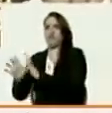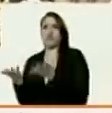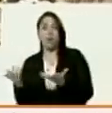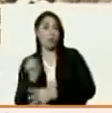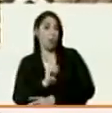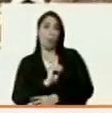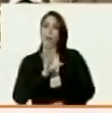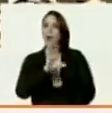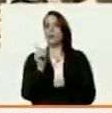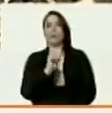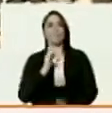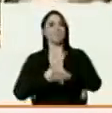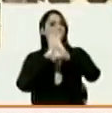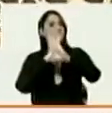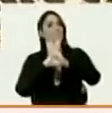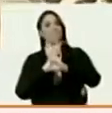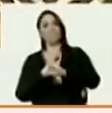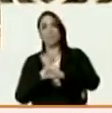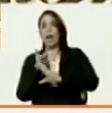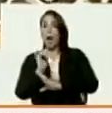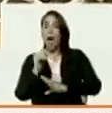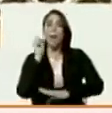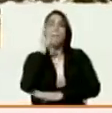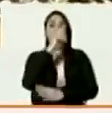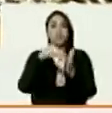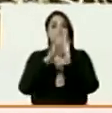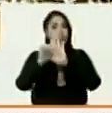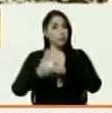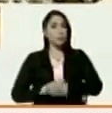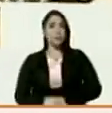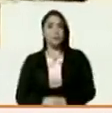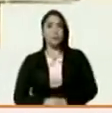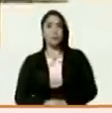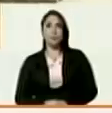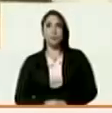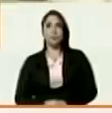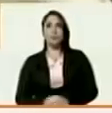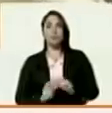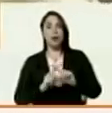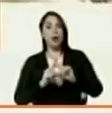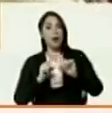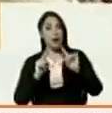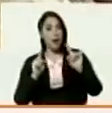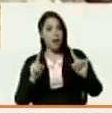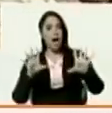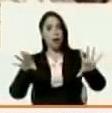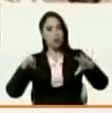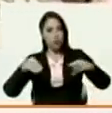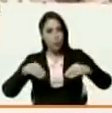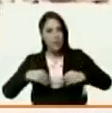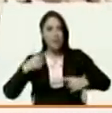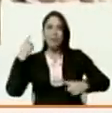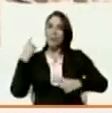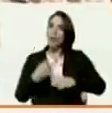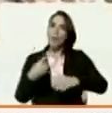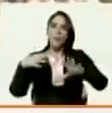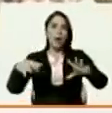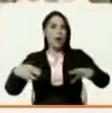país no se va a paralizar. Para eso está la Asamblea Nacional Constituyente, para asumir lo que tenga que